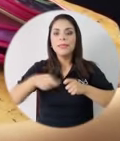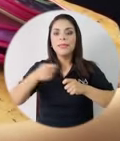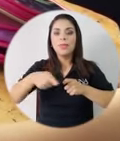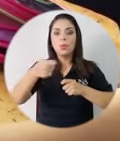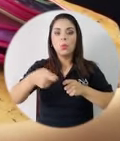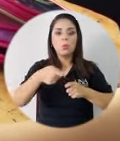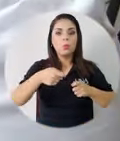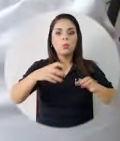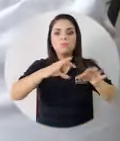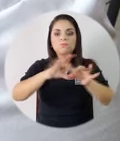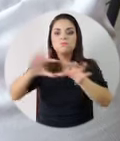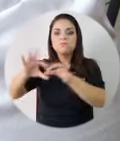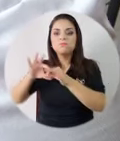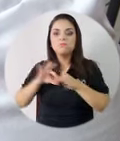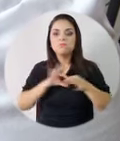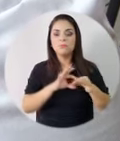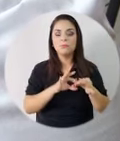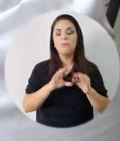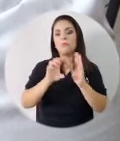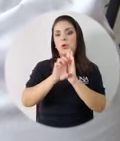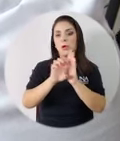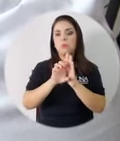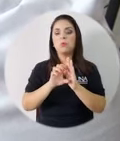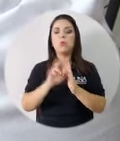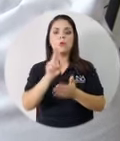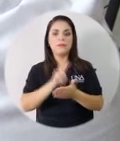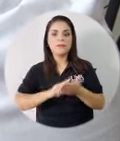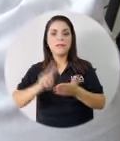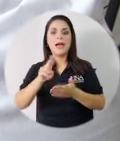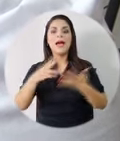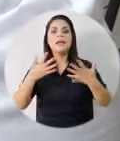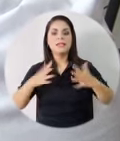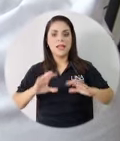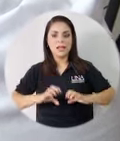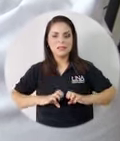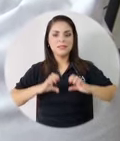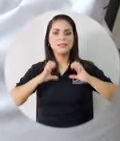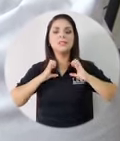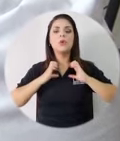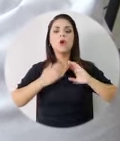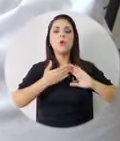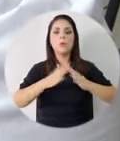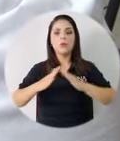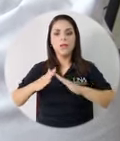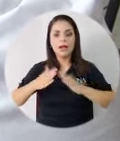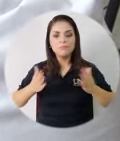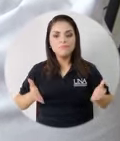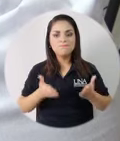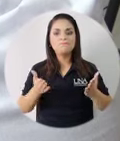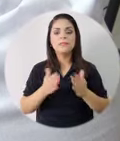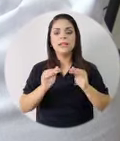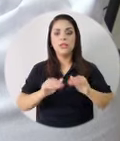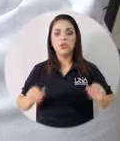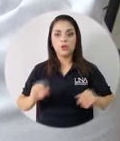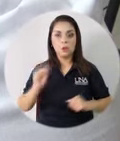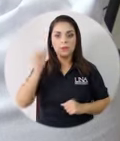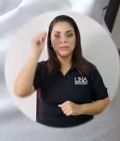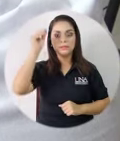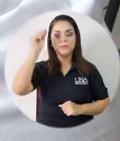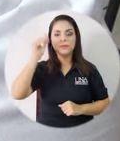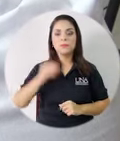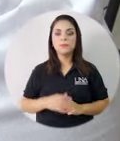Entonces, por ejemplo, ya existe en la universidad una comunidad epistémica de niñez y